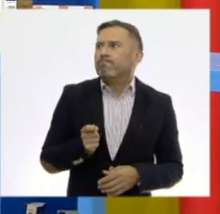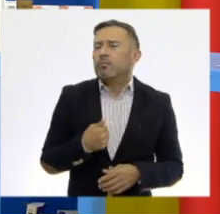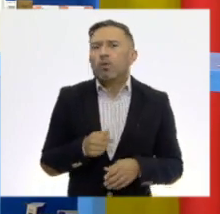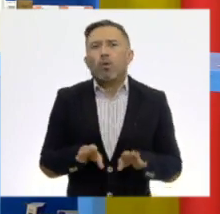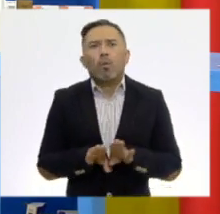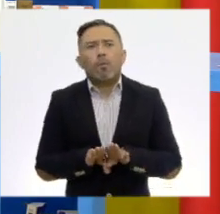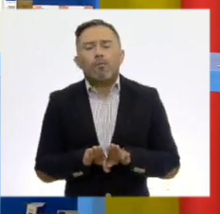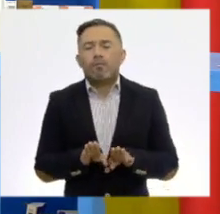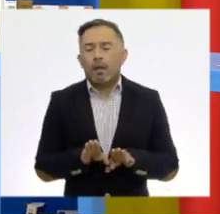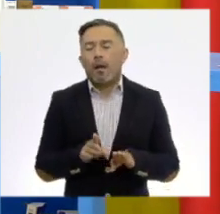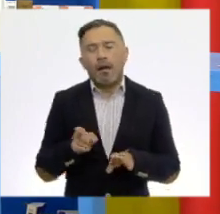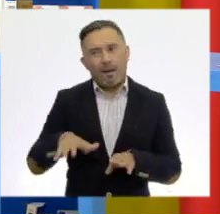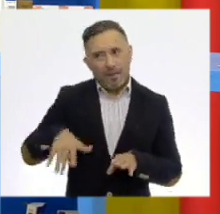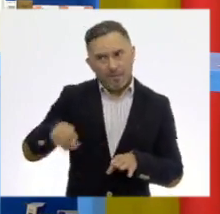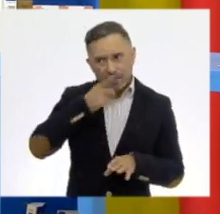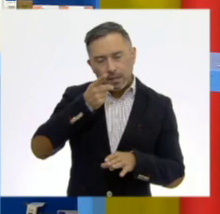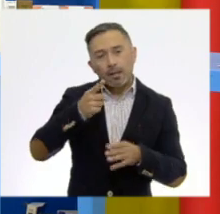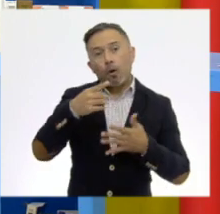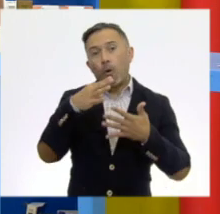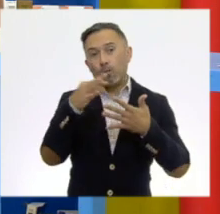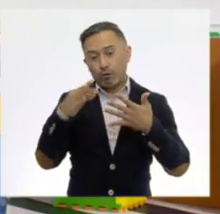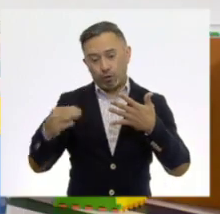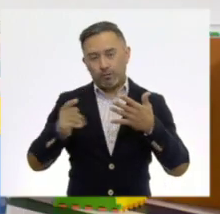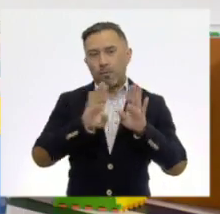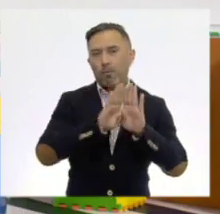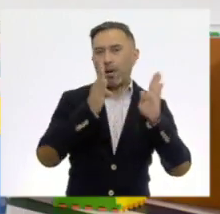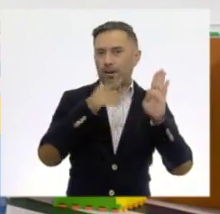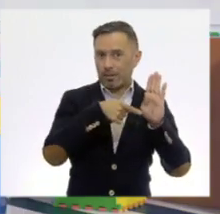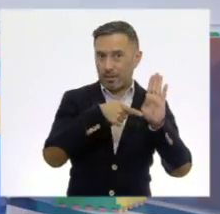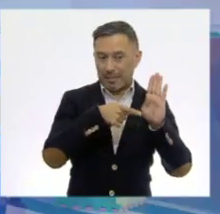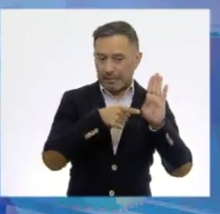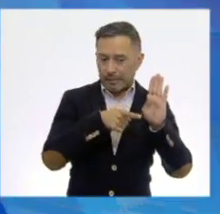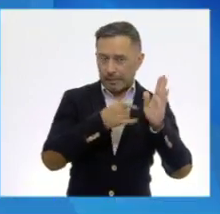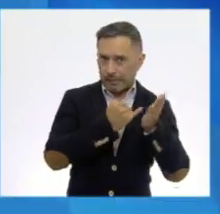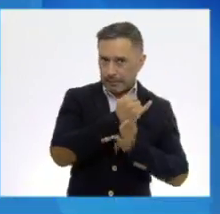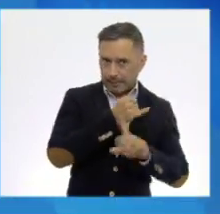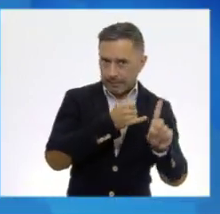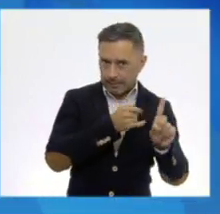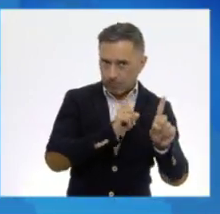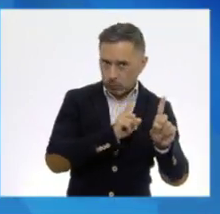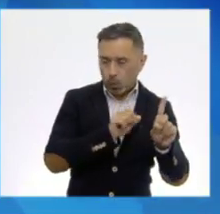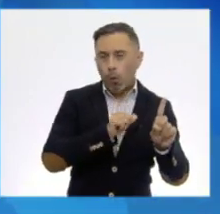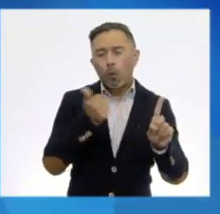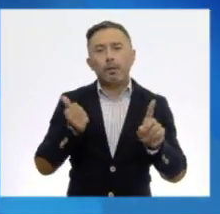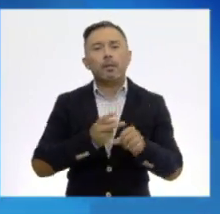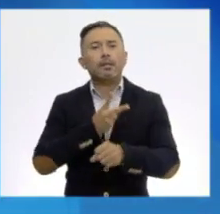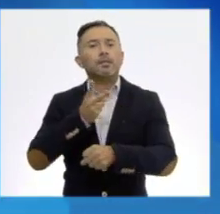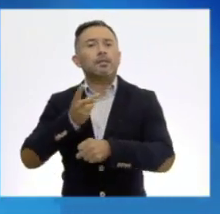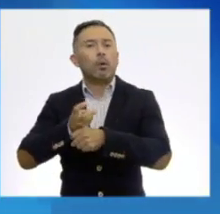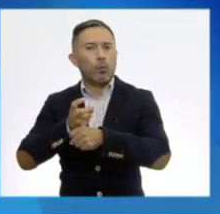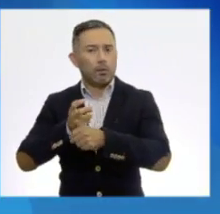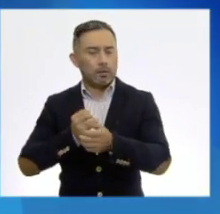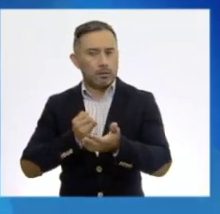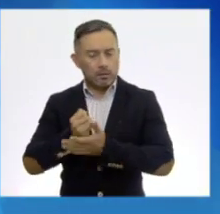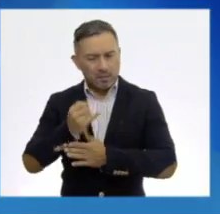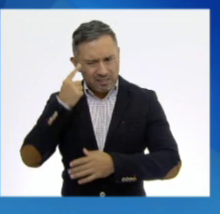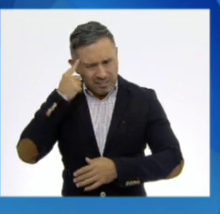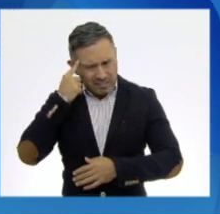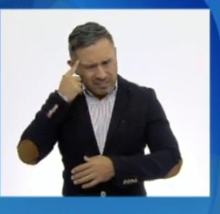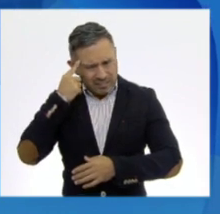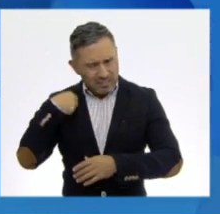puertas que podemos abrir. ¿Cuál sería otra? La segunda es, vamos a ver, tenemos una segunda reacción a esta